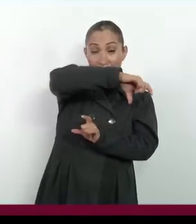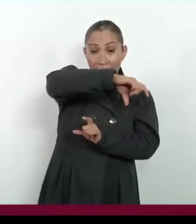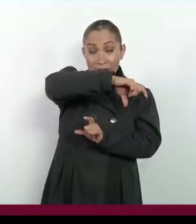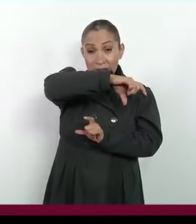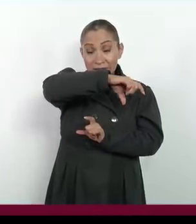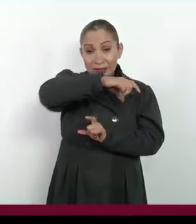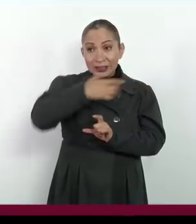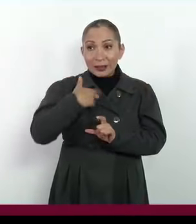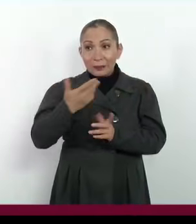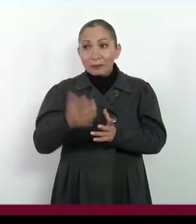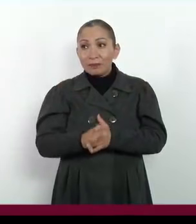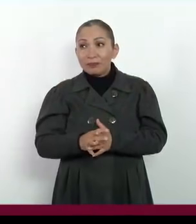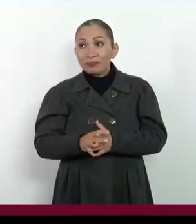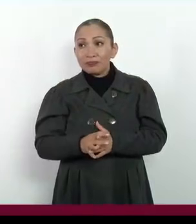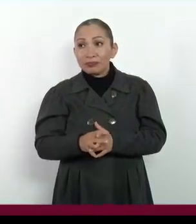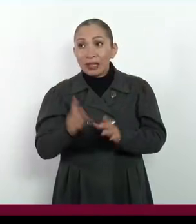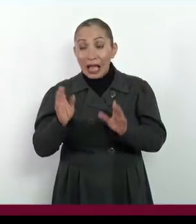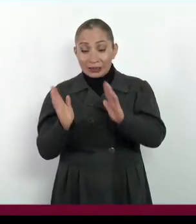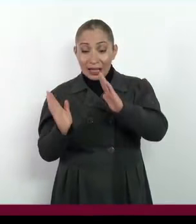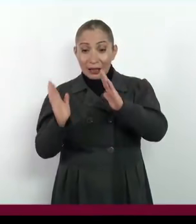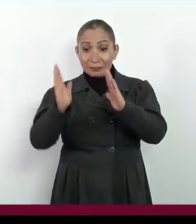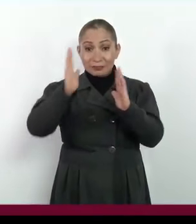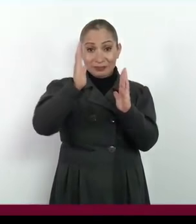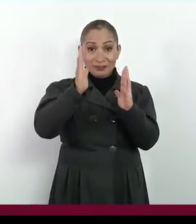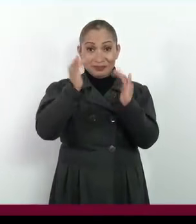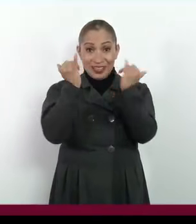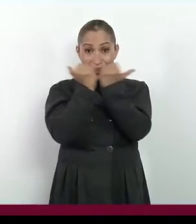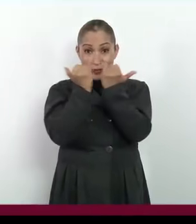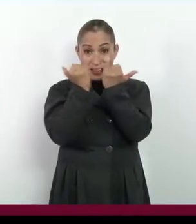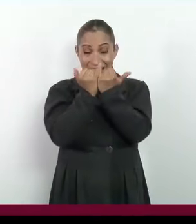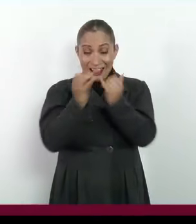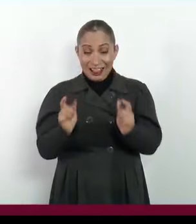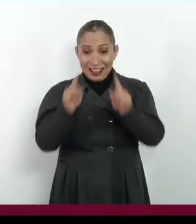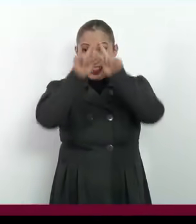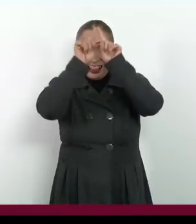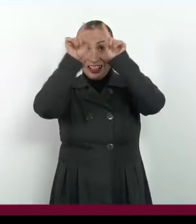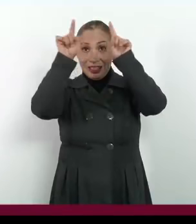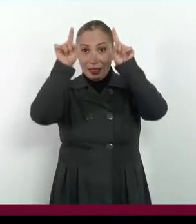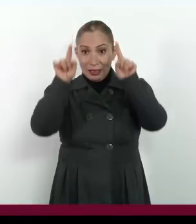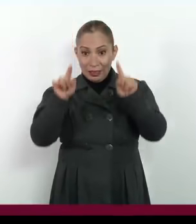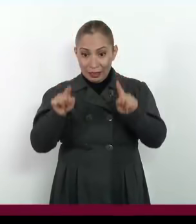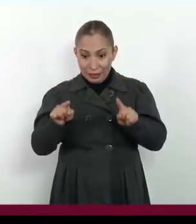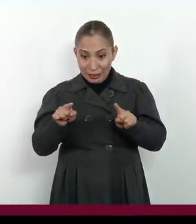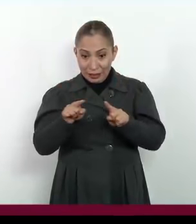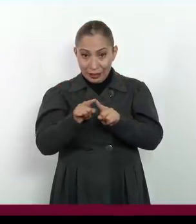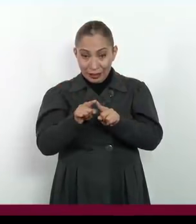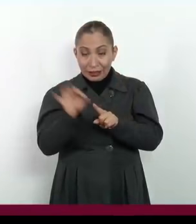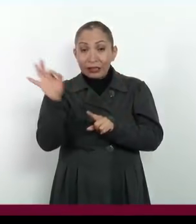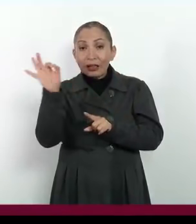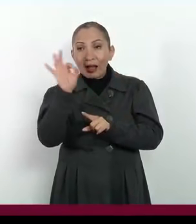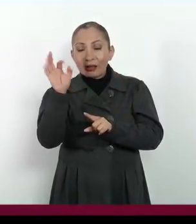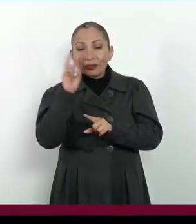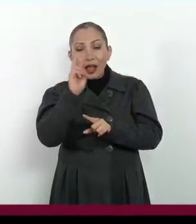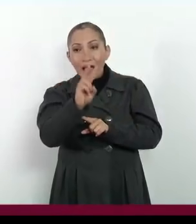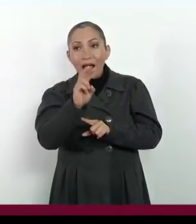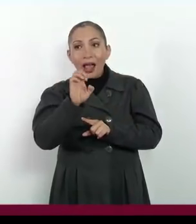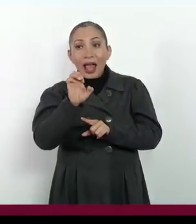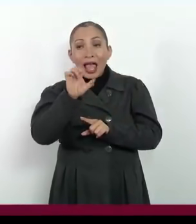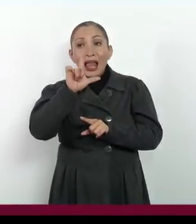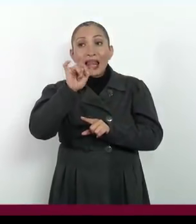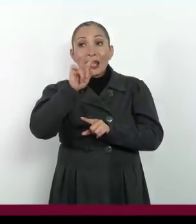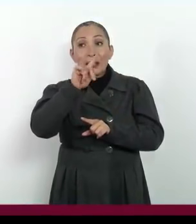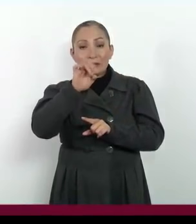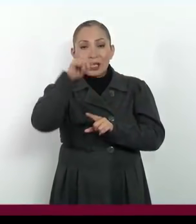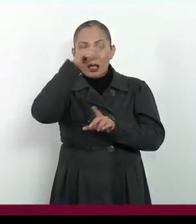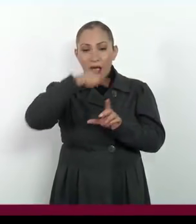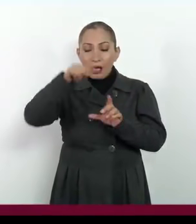inclinando hasta llegar a esta inclinación que es paralela, digamos, a la inclinación del cono, entonces, la elipse